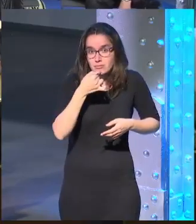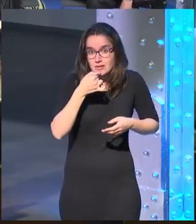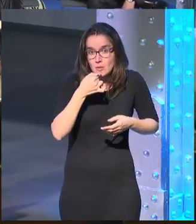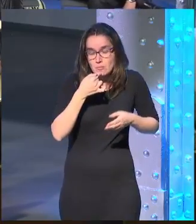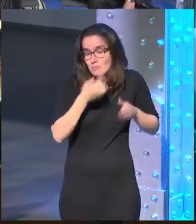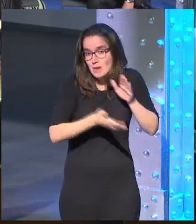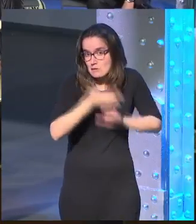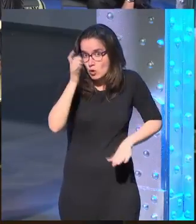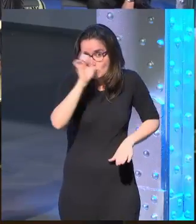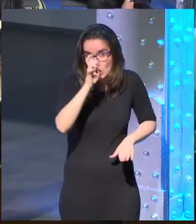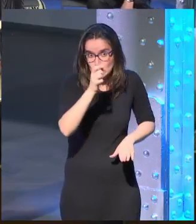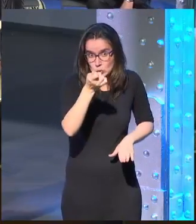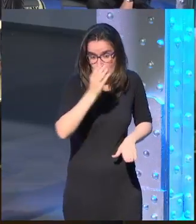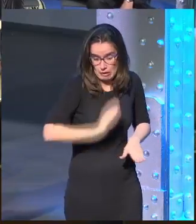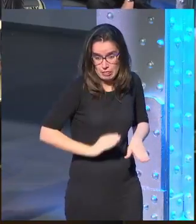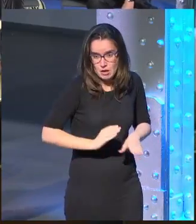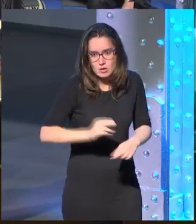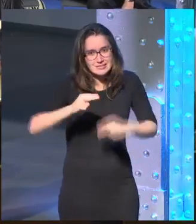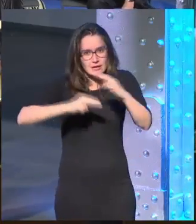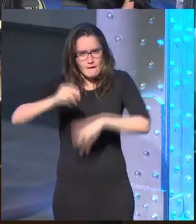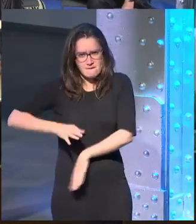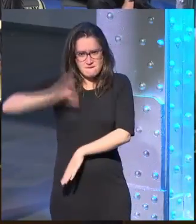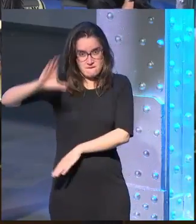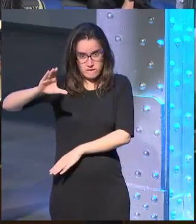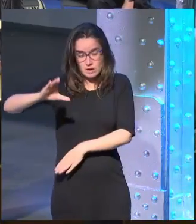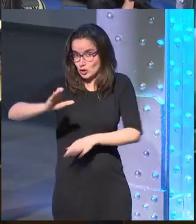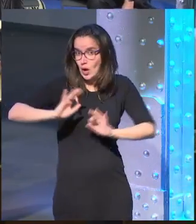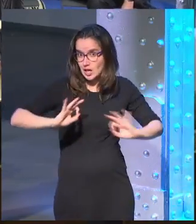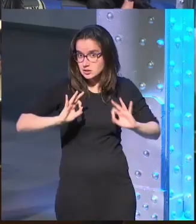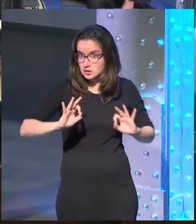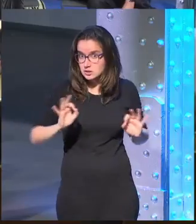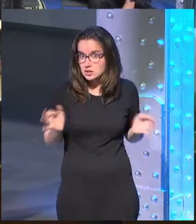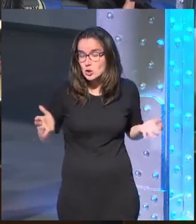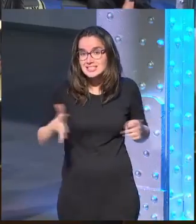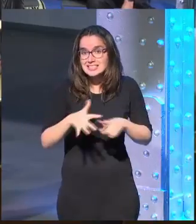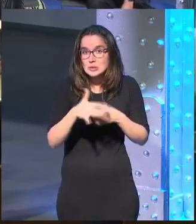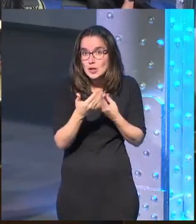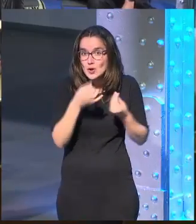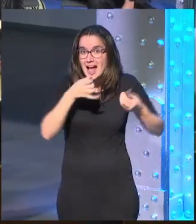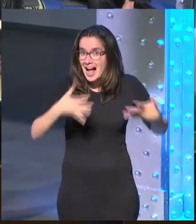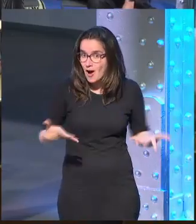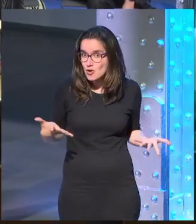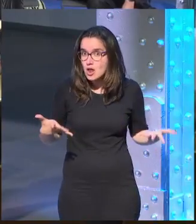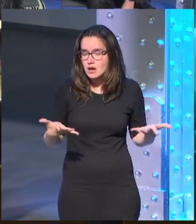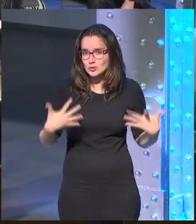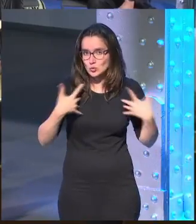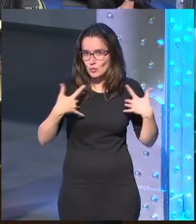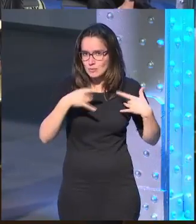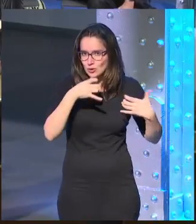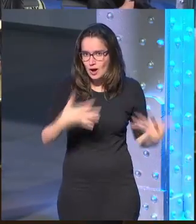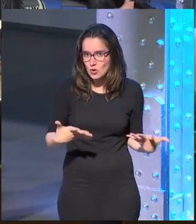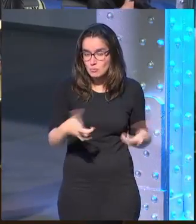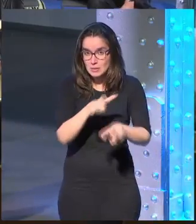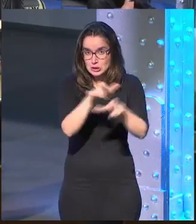que el profesor, o sea, me voy a los albañiles, esto es que ha sido así, ¿no? Entonces, esta situación ahora la estamos sufriendo. Por un